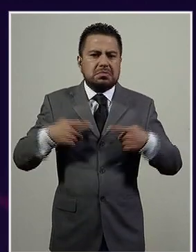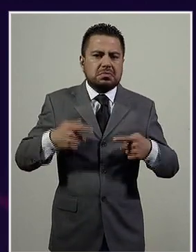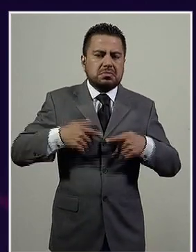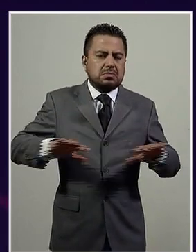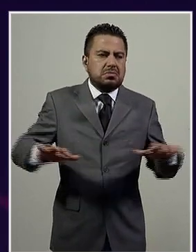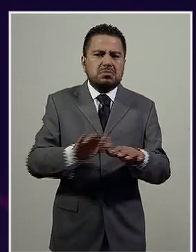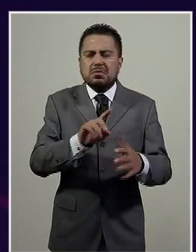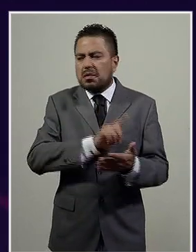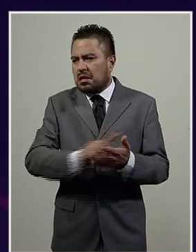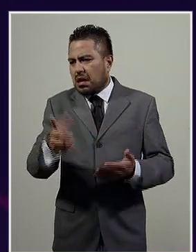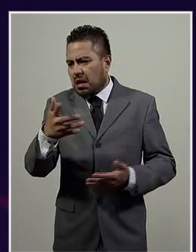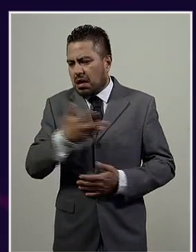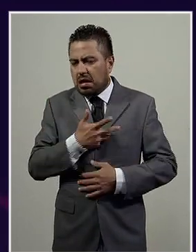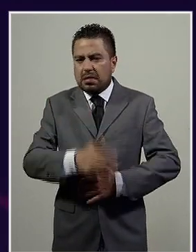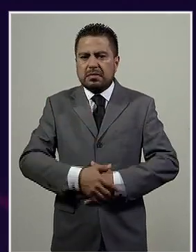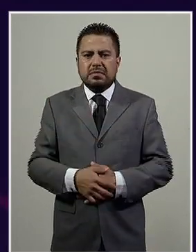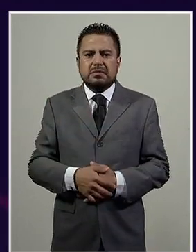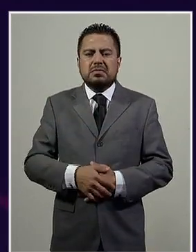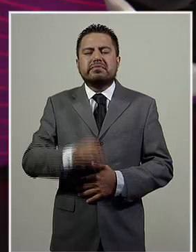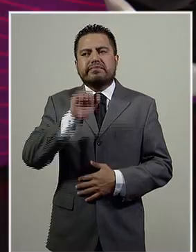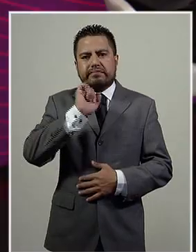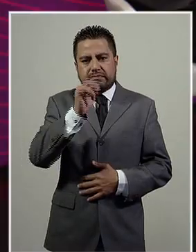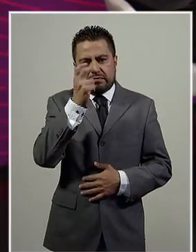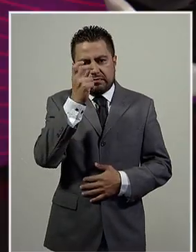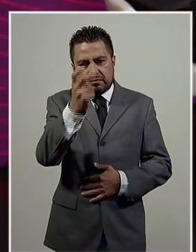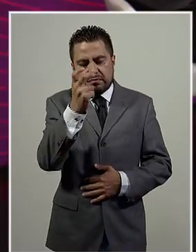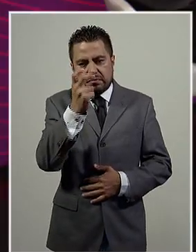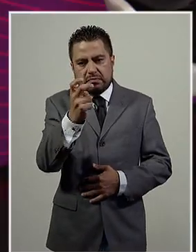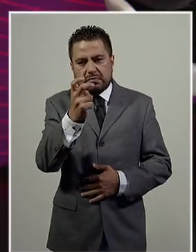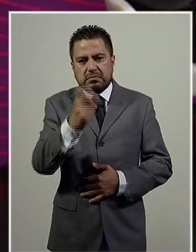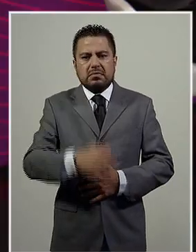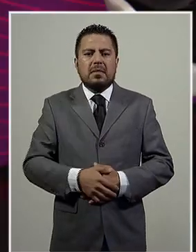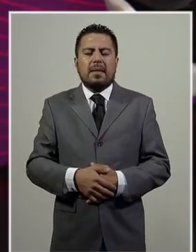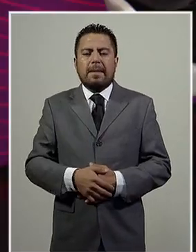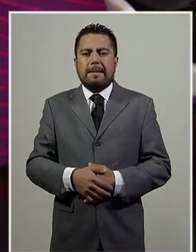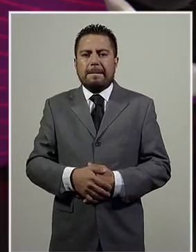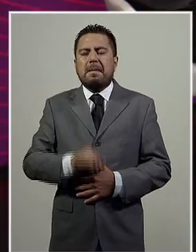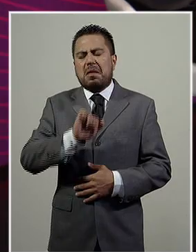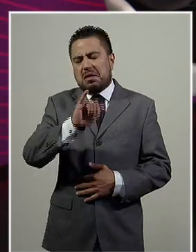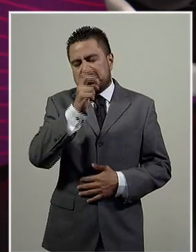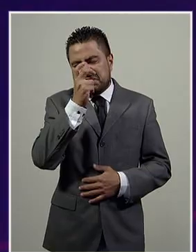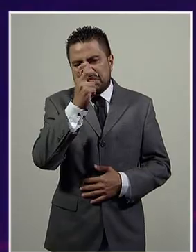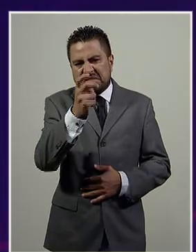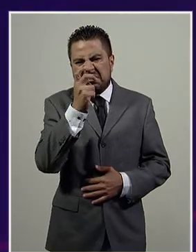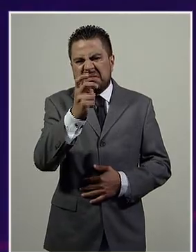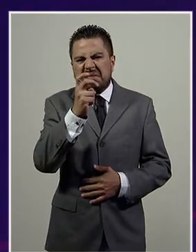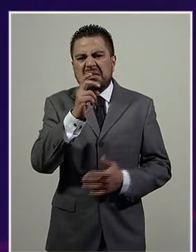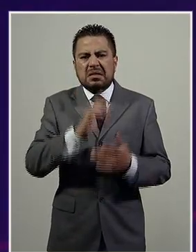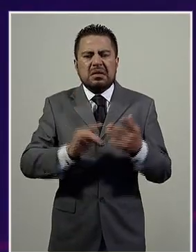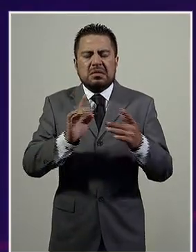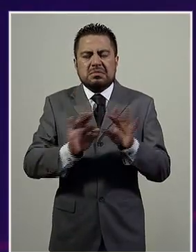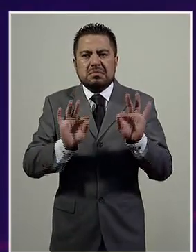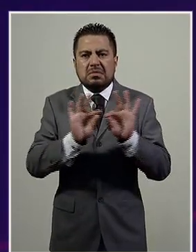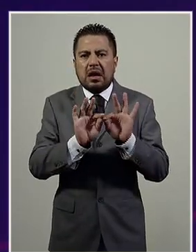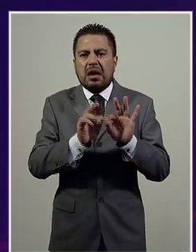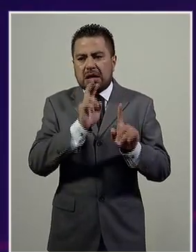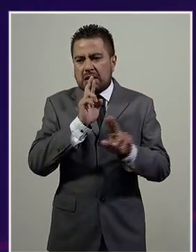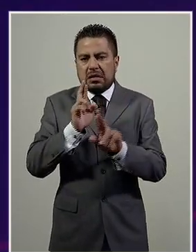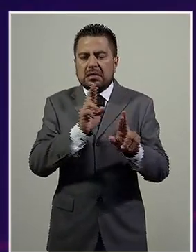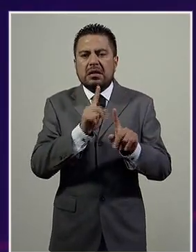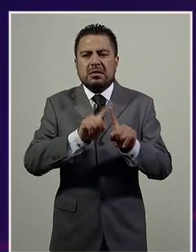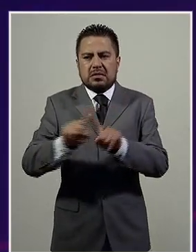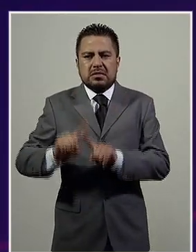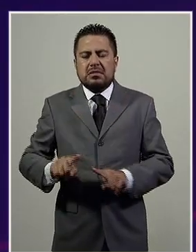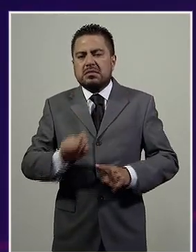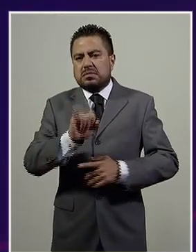tener esos derechos, ¿no? Por supuesto. Es eso, es el fundamento del respeto a la